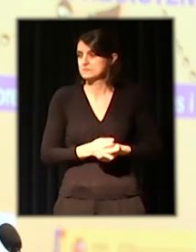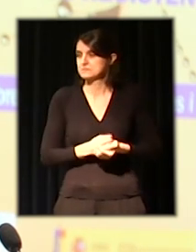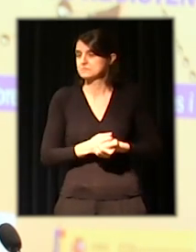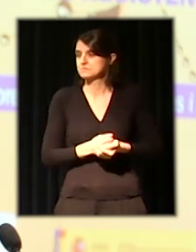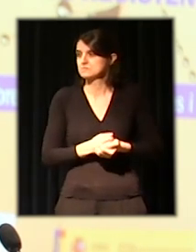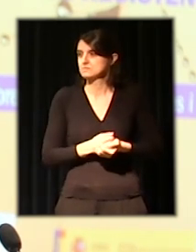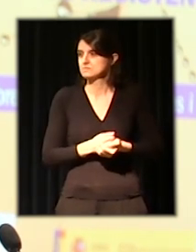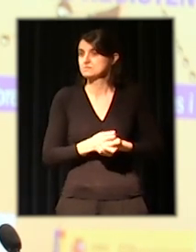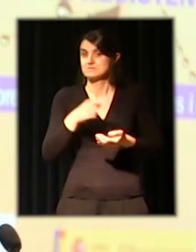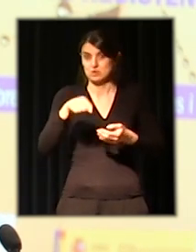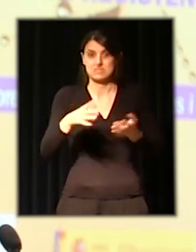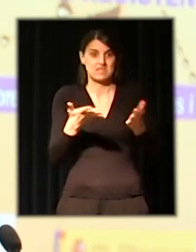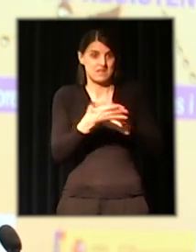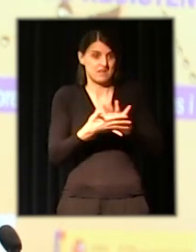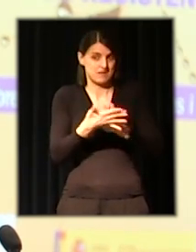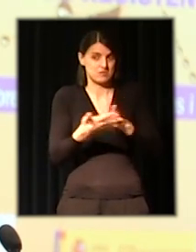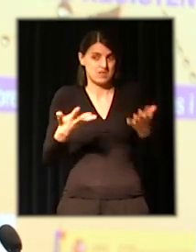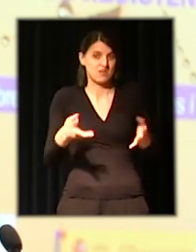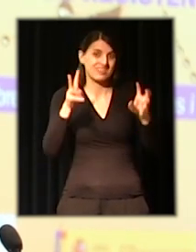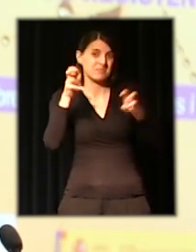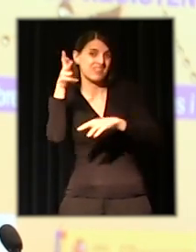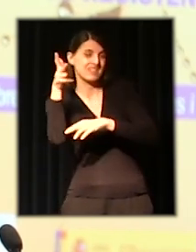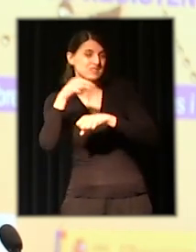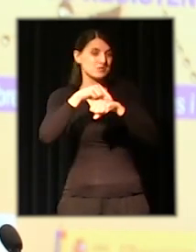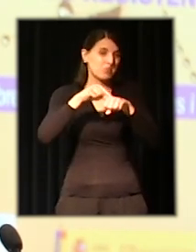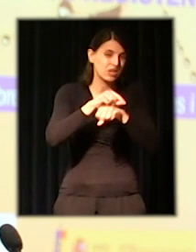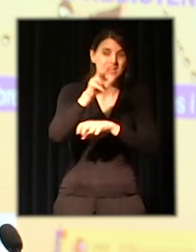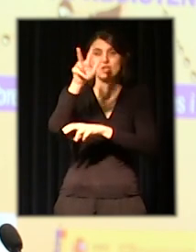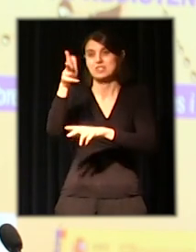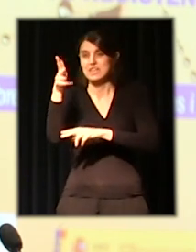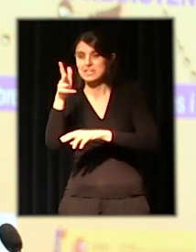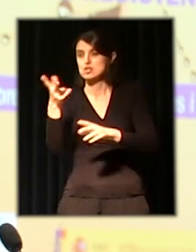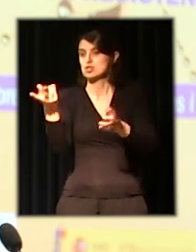Cataluña de vulneración de derechos, de derechos políticos y derechos sociales,